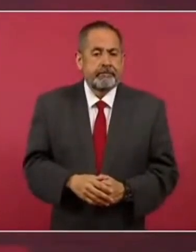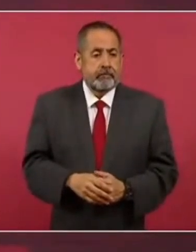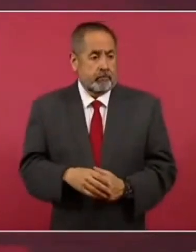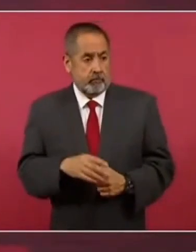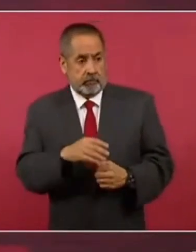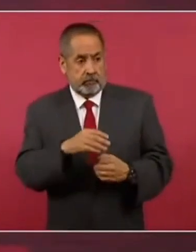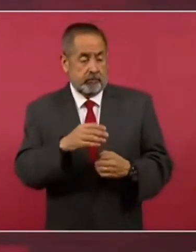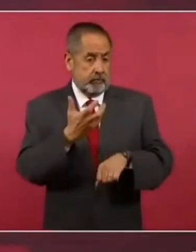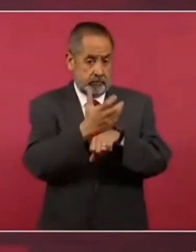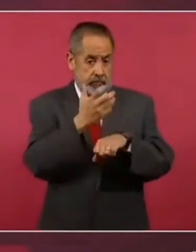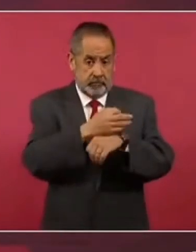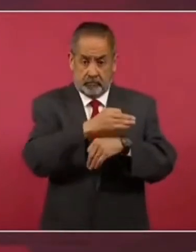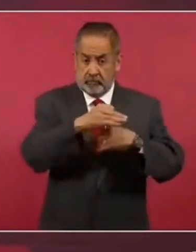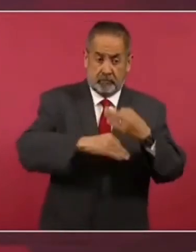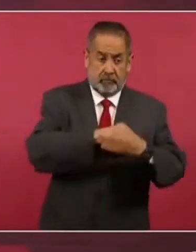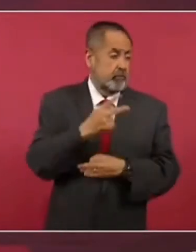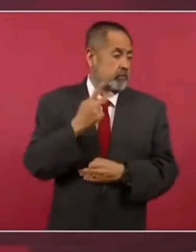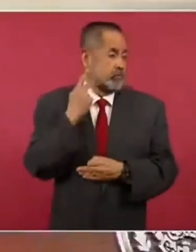políticos estadounidenses.